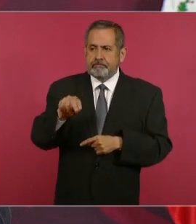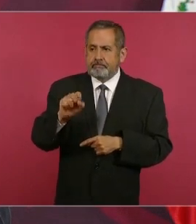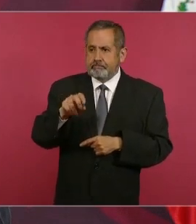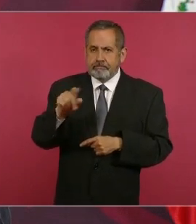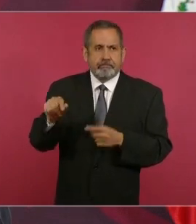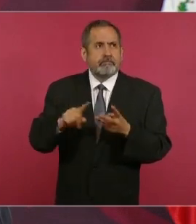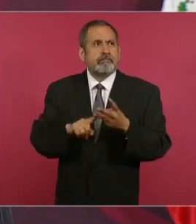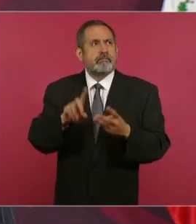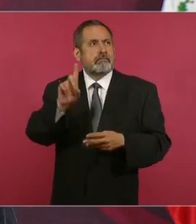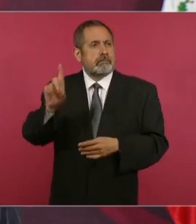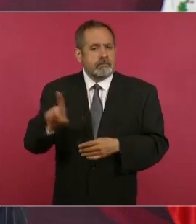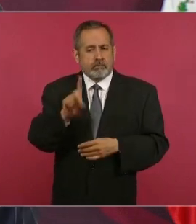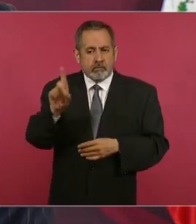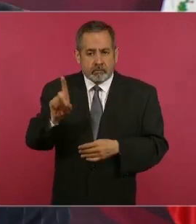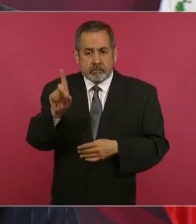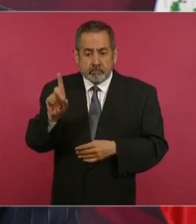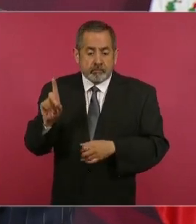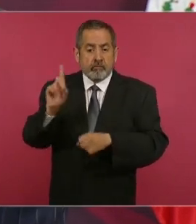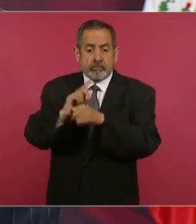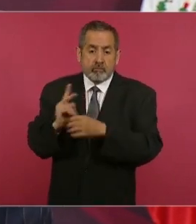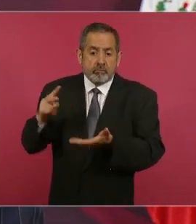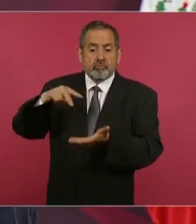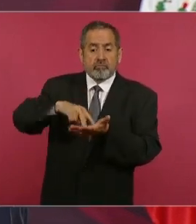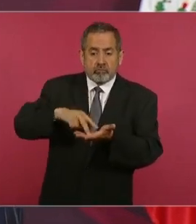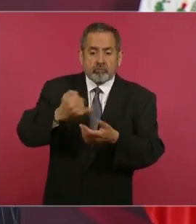Y el domingo es el informe